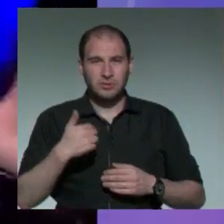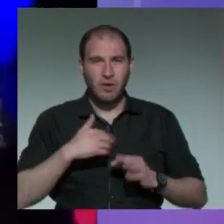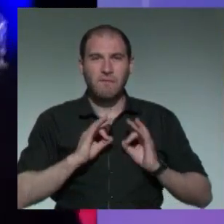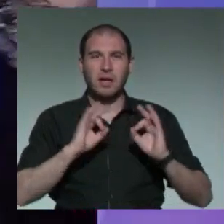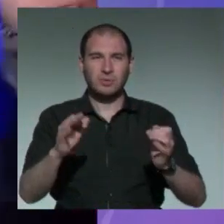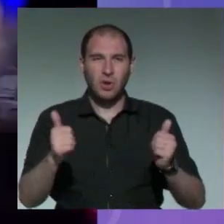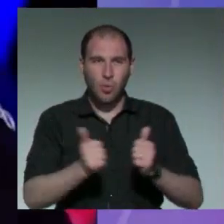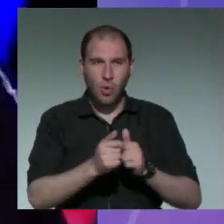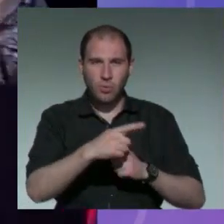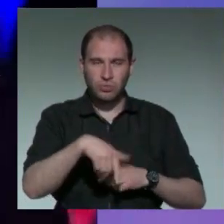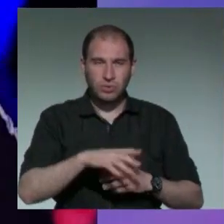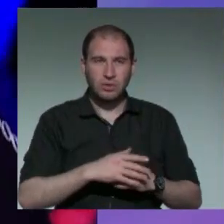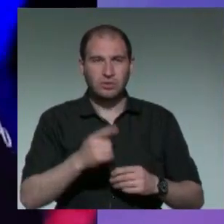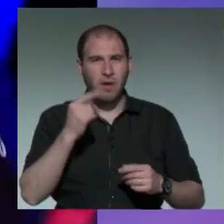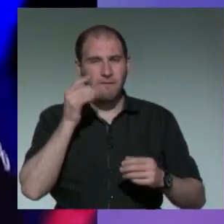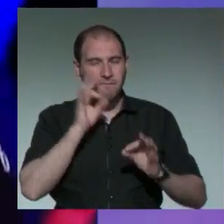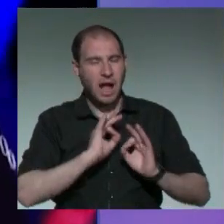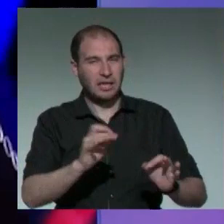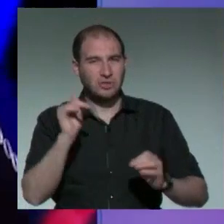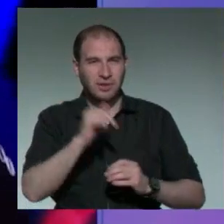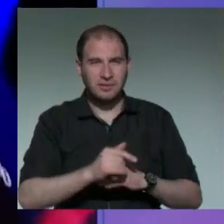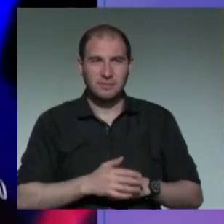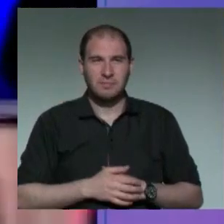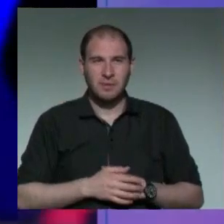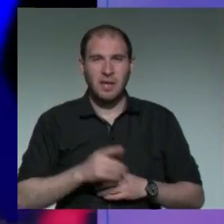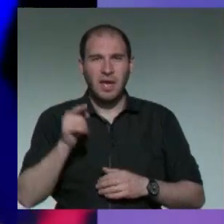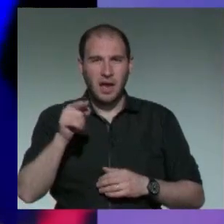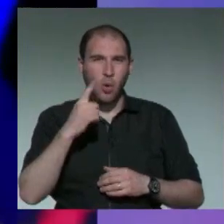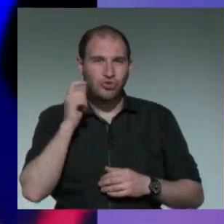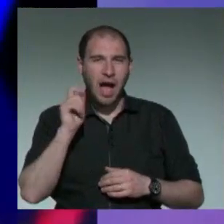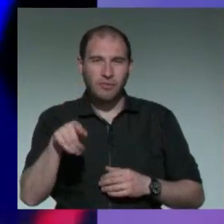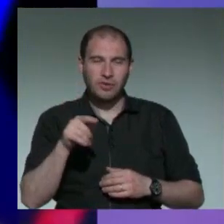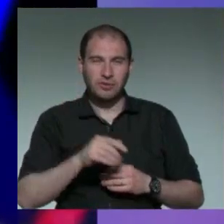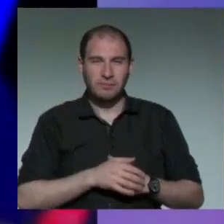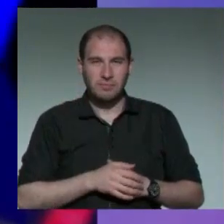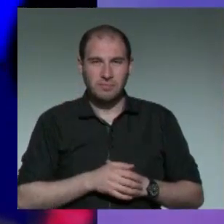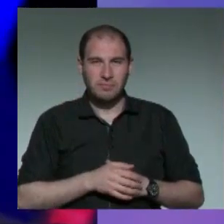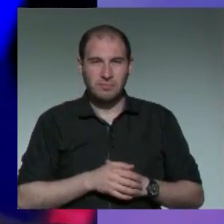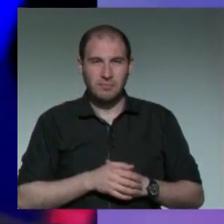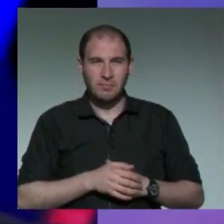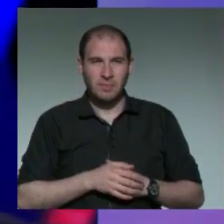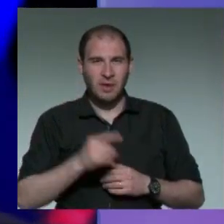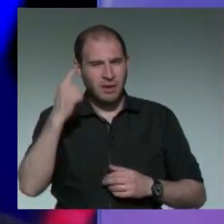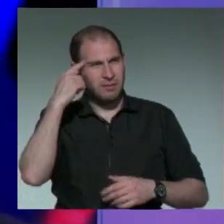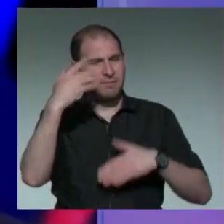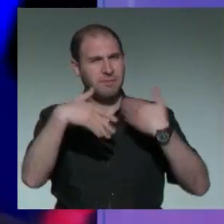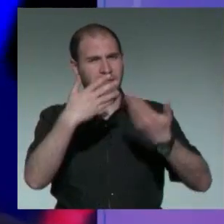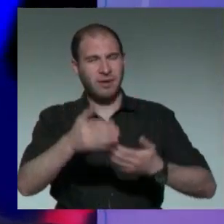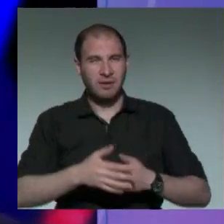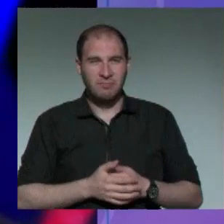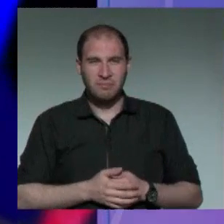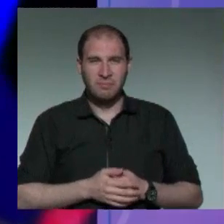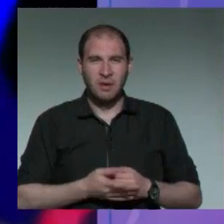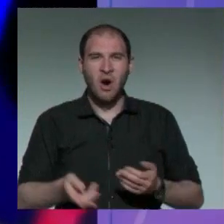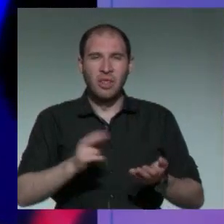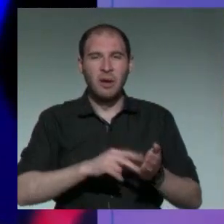con él y empezamos, en esas vacaciones empezamos, él sobre todo tuvo la idea, a fantasear con la idea de